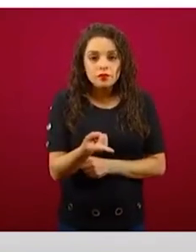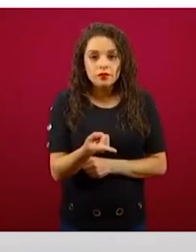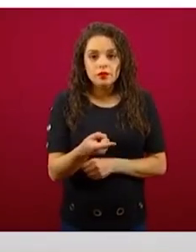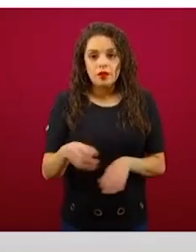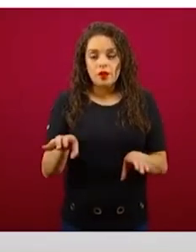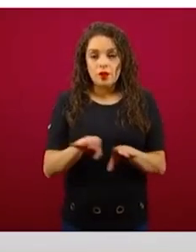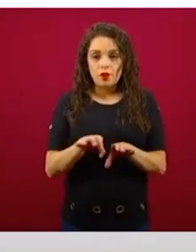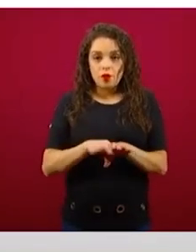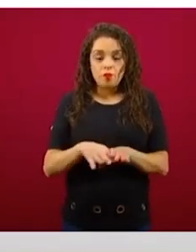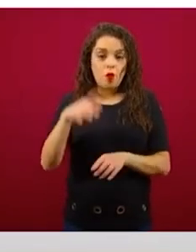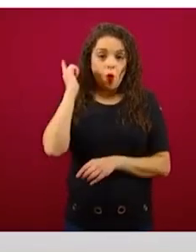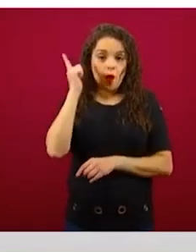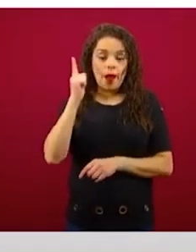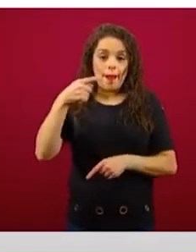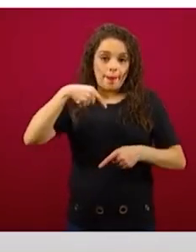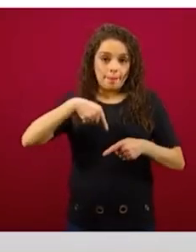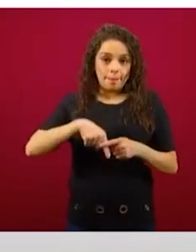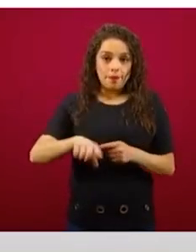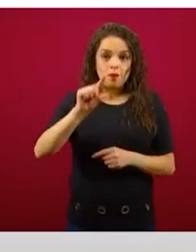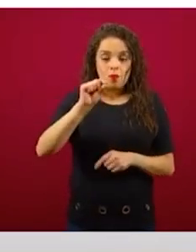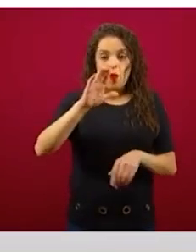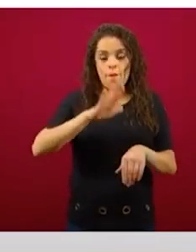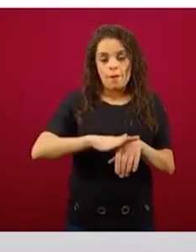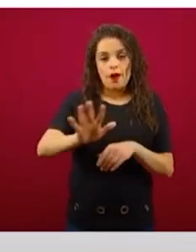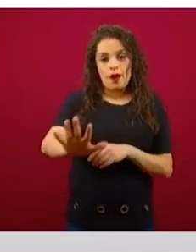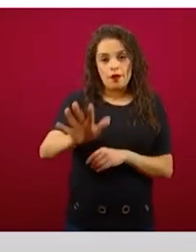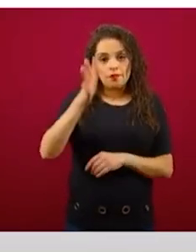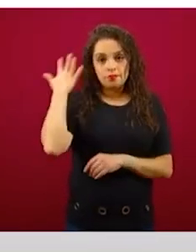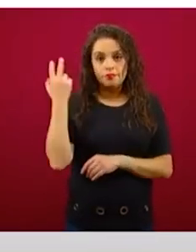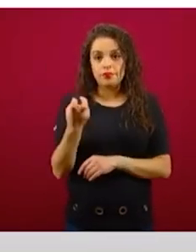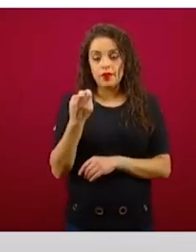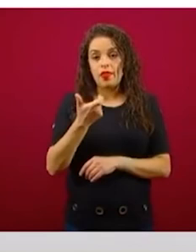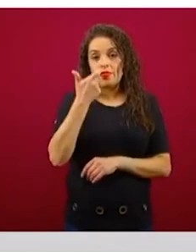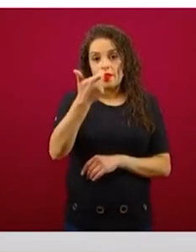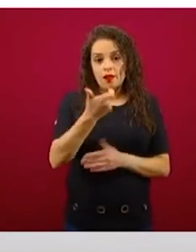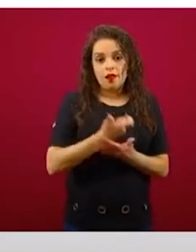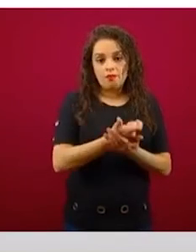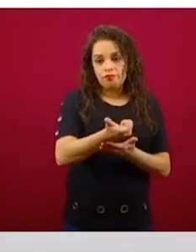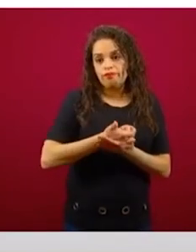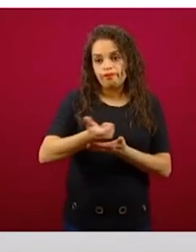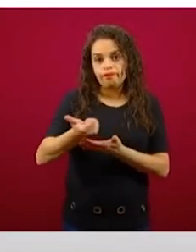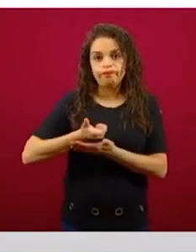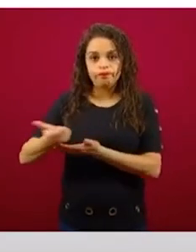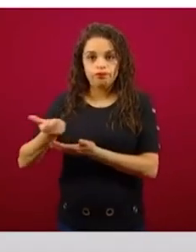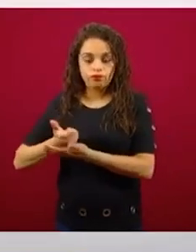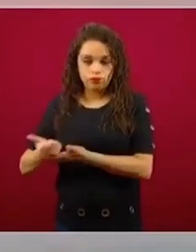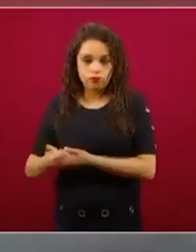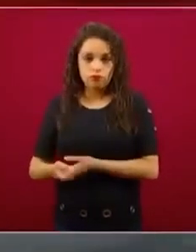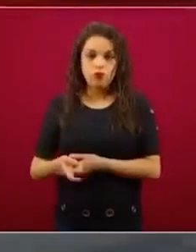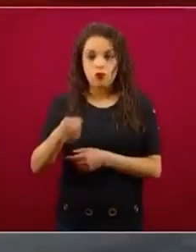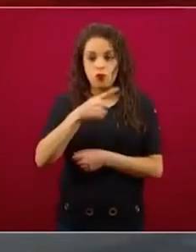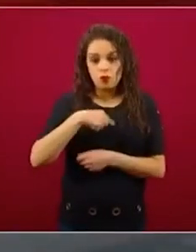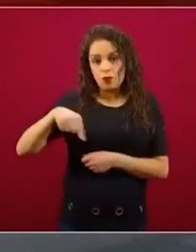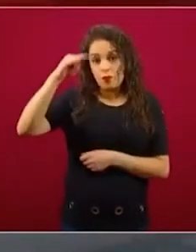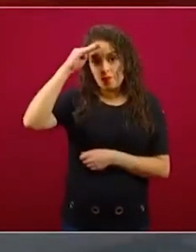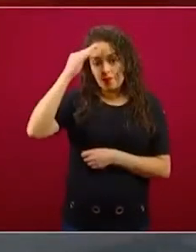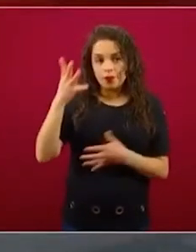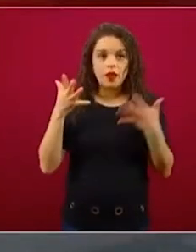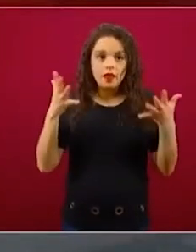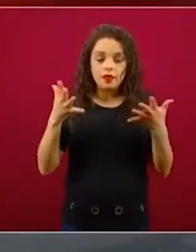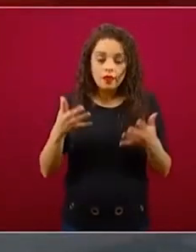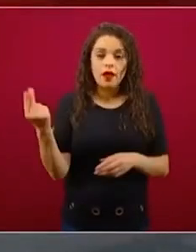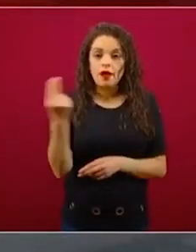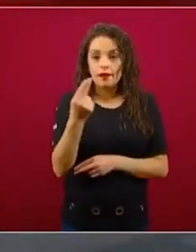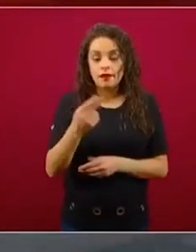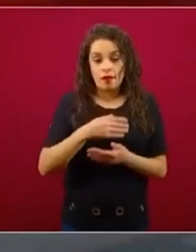un aceleramiento de esta entrega. Queremos que sea una entrega segura, sin embargo, entonces, en la medida